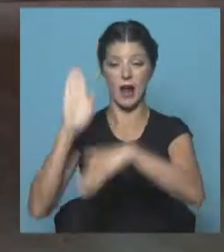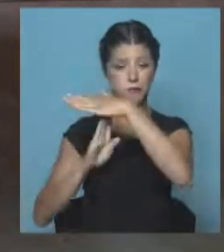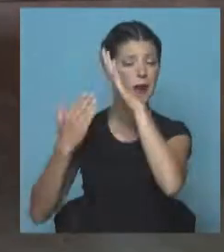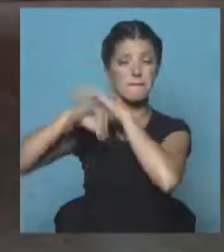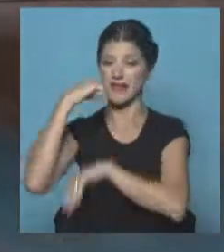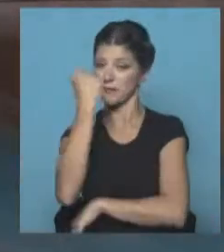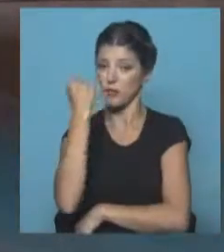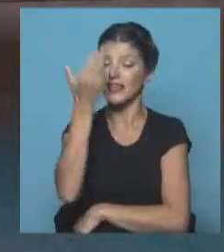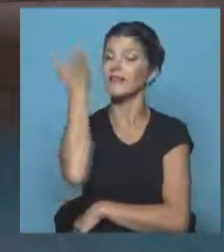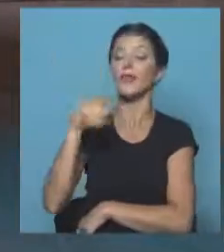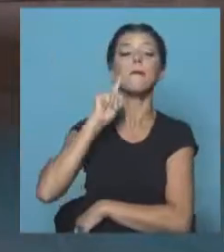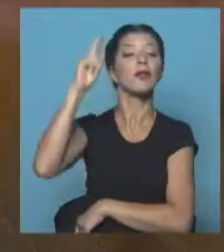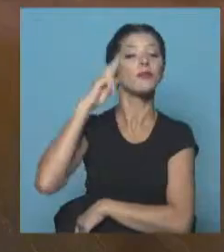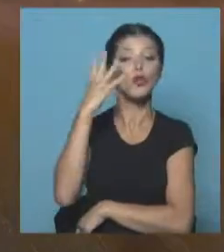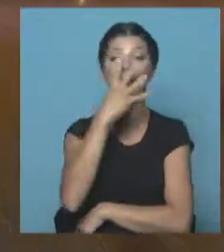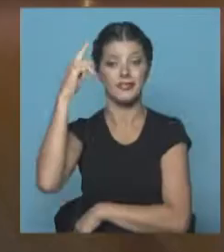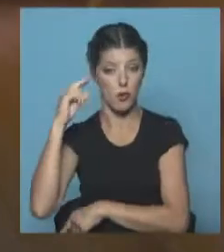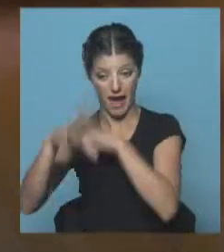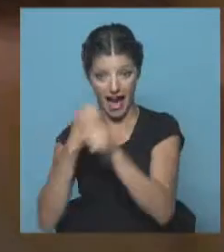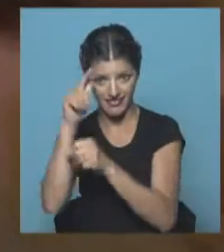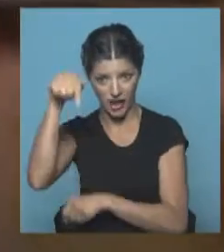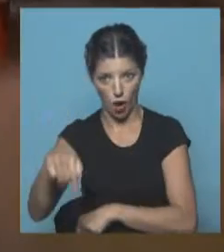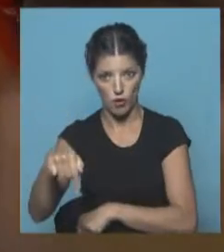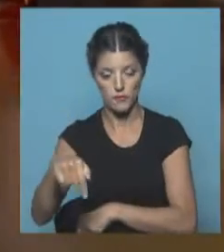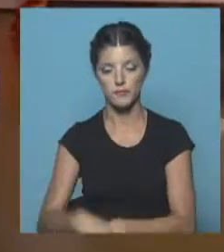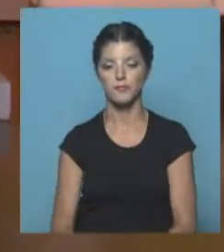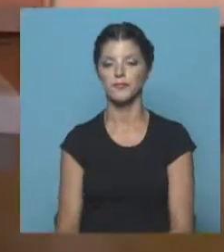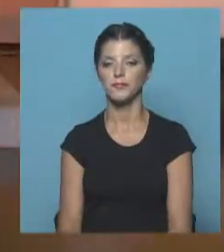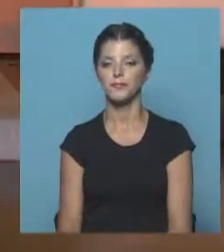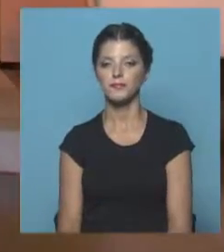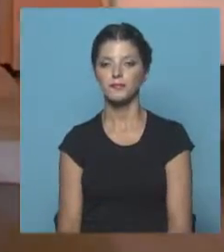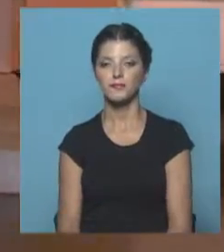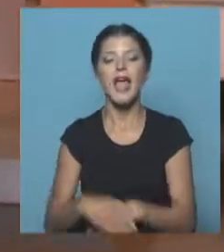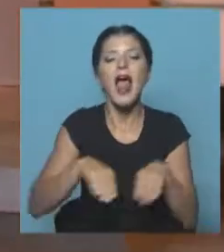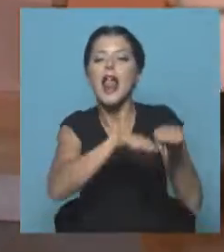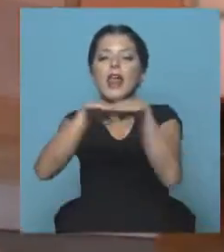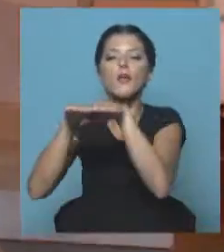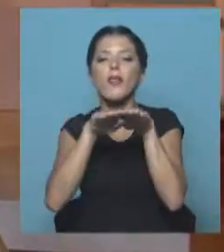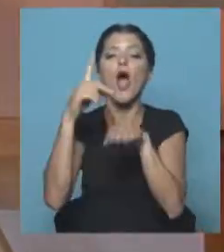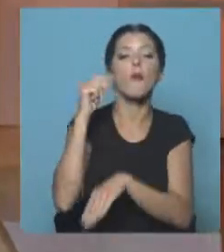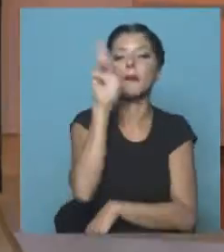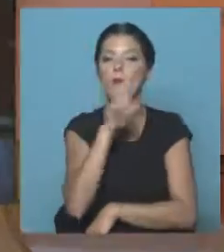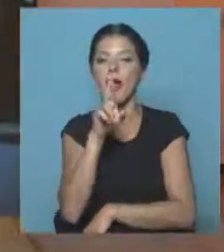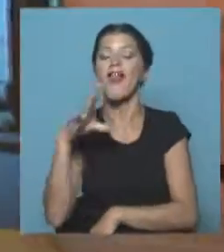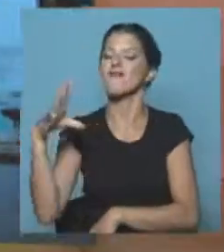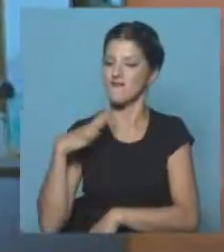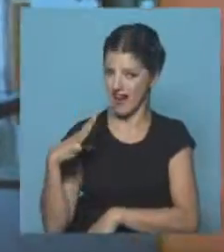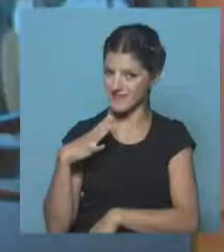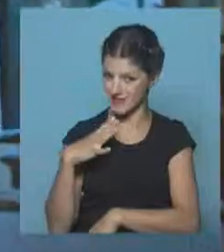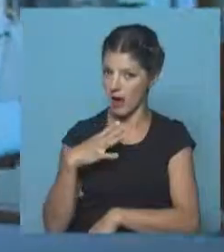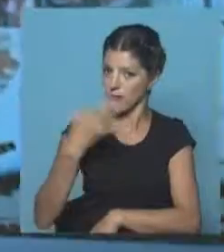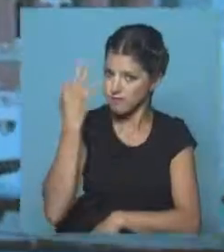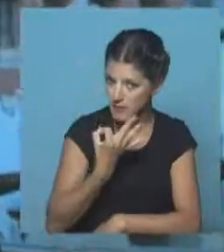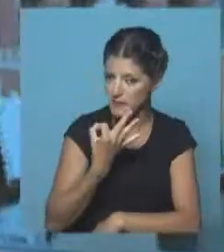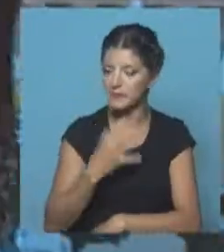desde 1949. La igualdad plena todavía es una deuda pendiente para la mitad de la población mundial, las